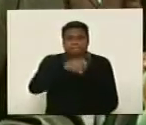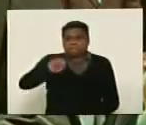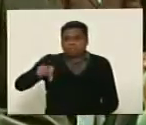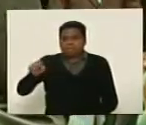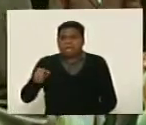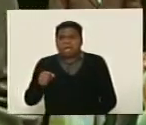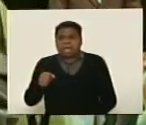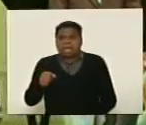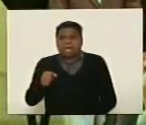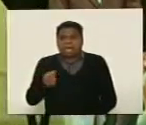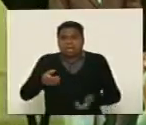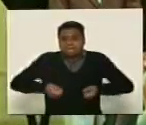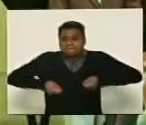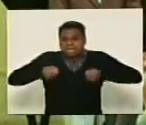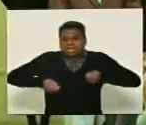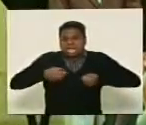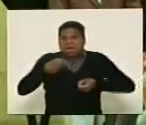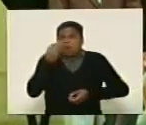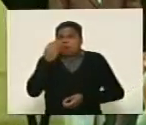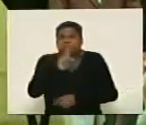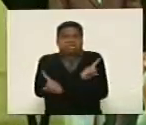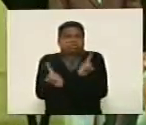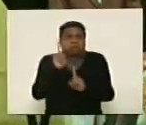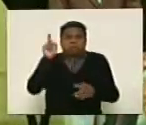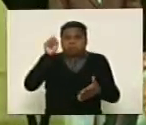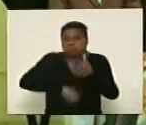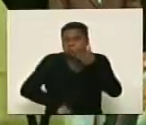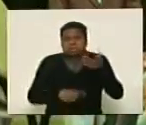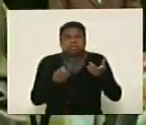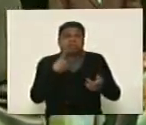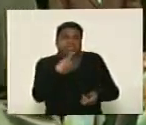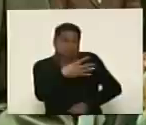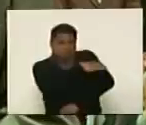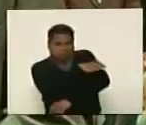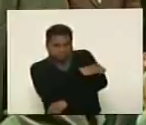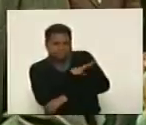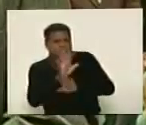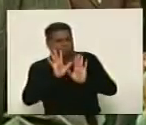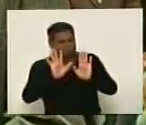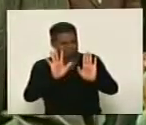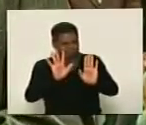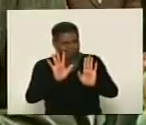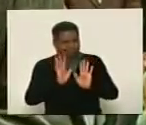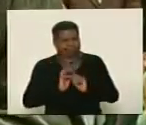los productos, sus alimentos, sus bienes de primera necesidad.